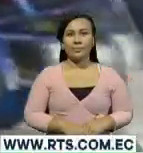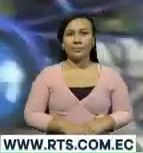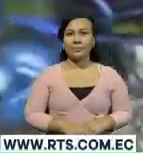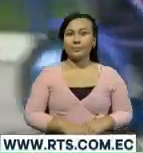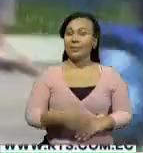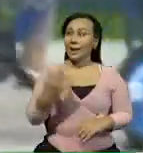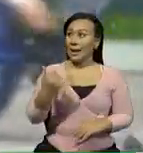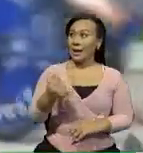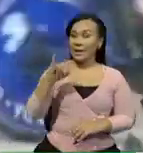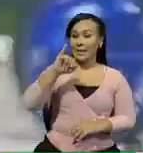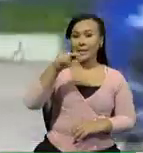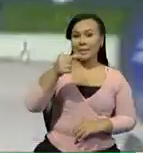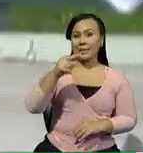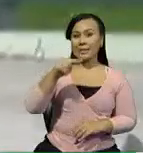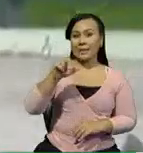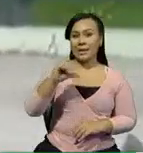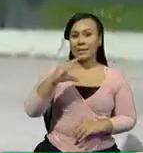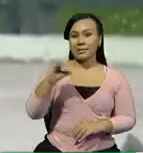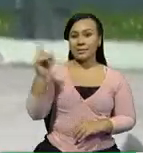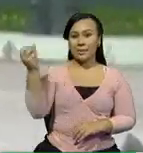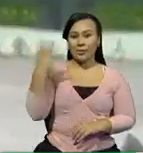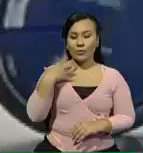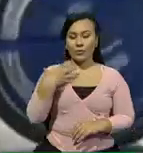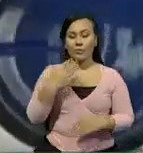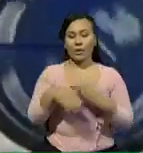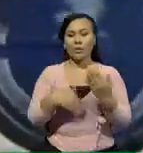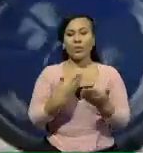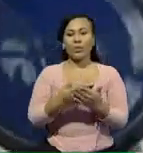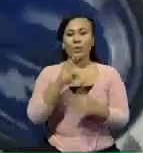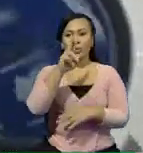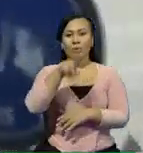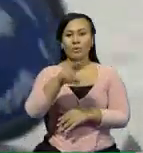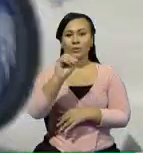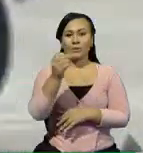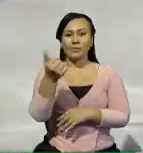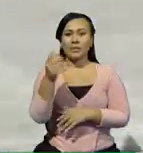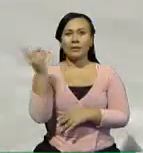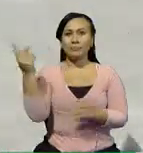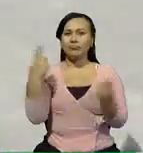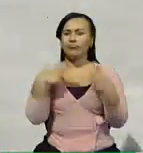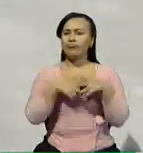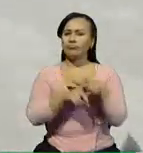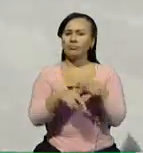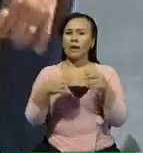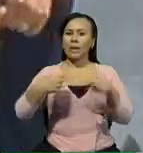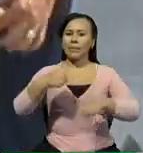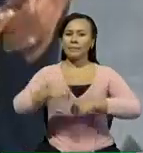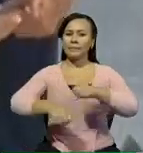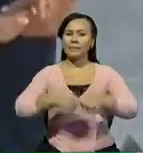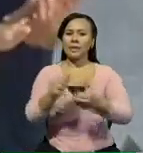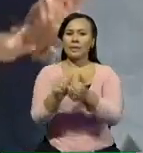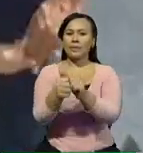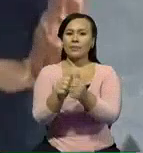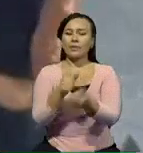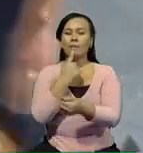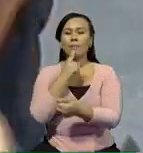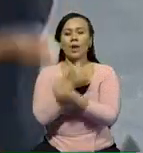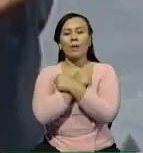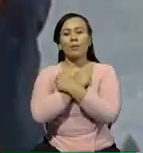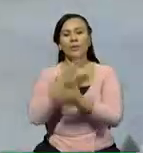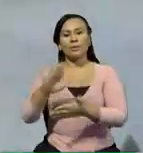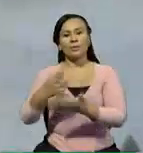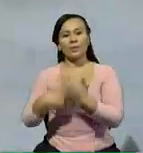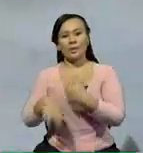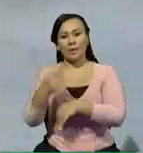Ignacio Muñoz inició en el año 2010 el programa de bici inclusiva y deporte por amor a su hijo.